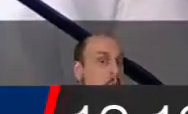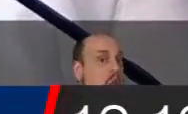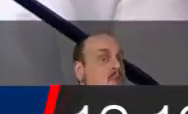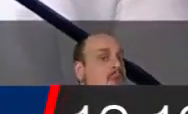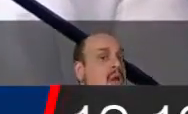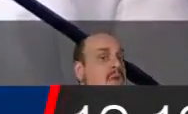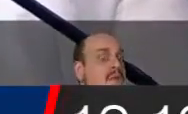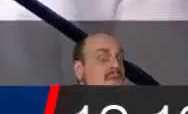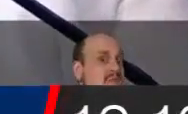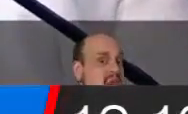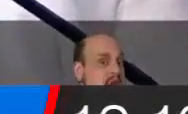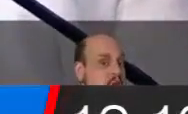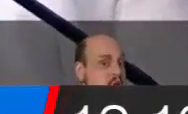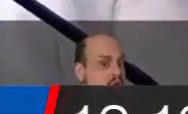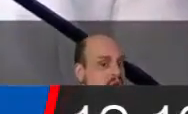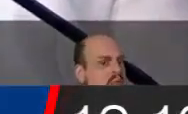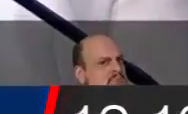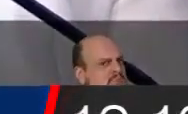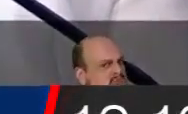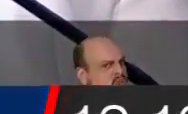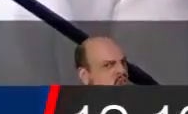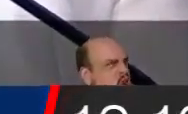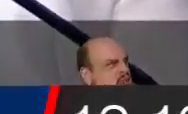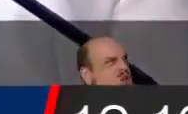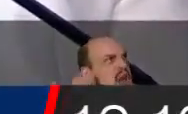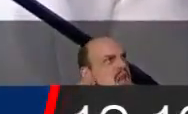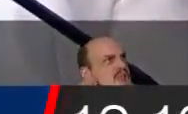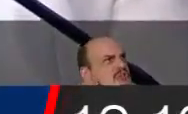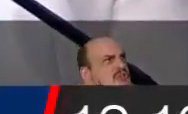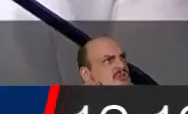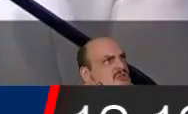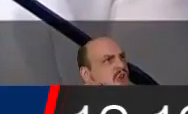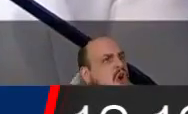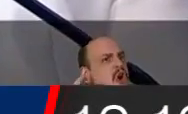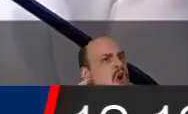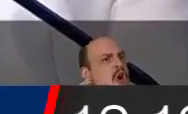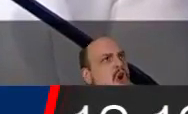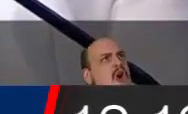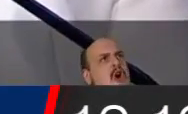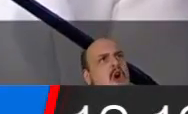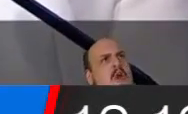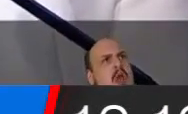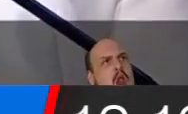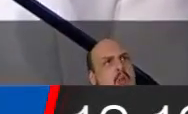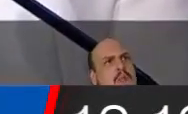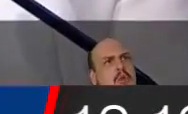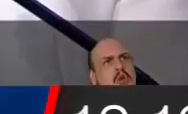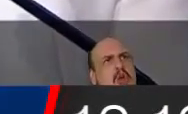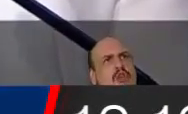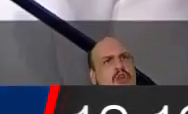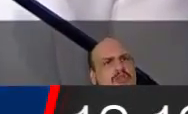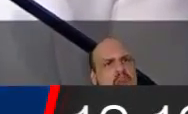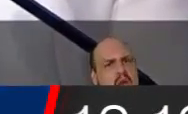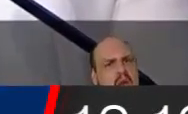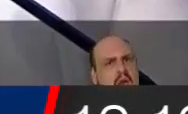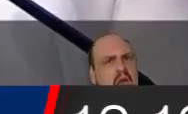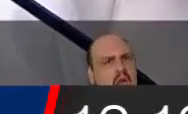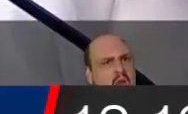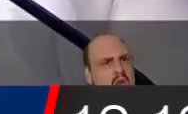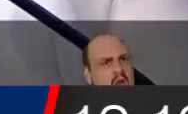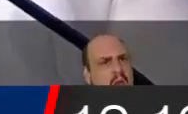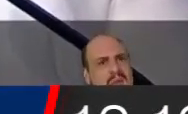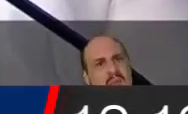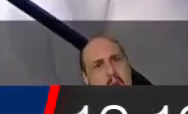si Como hace dos años o como dos años después de que asumieron el gobierno a mitad de camino lo van a echar a